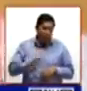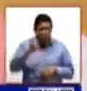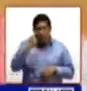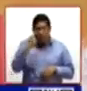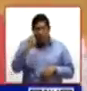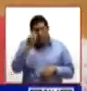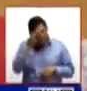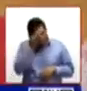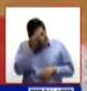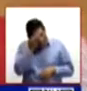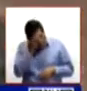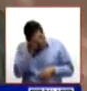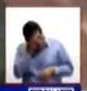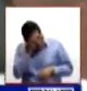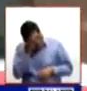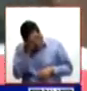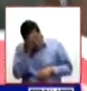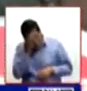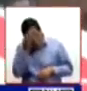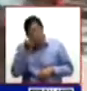ojito.